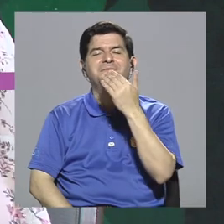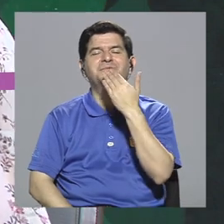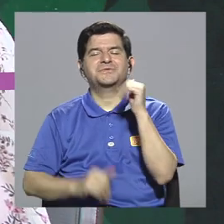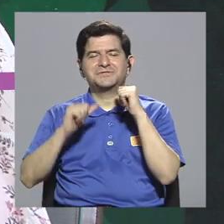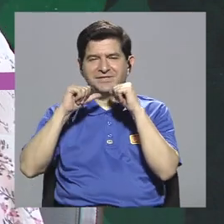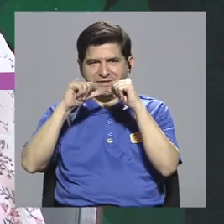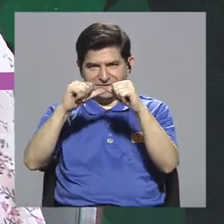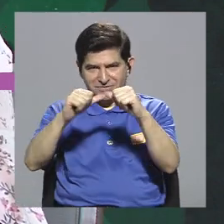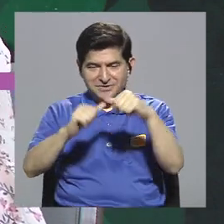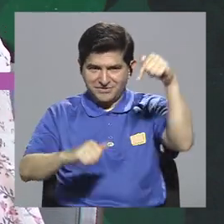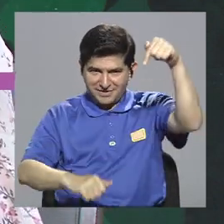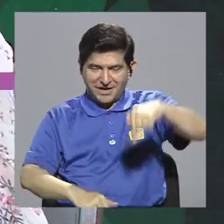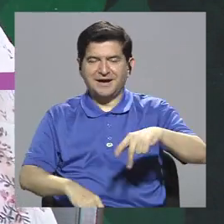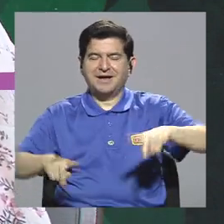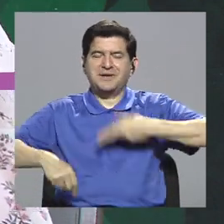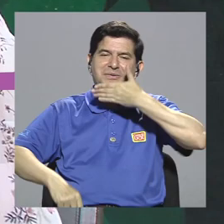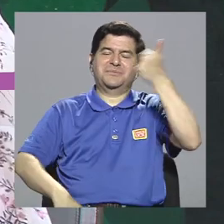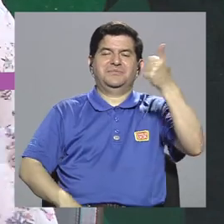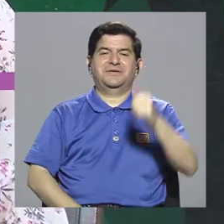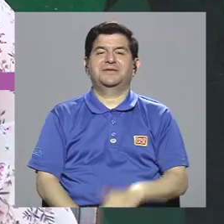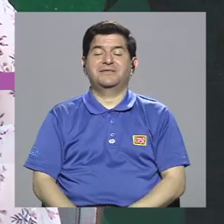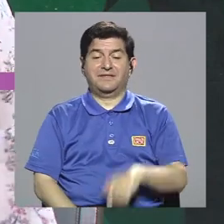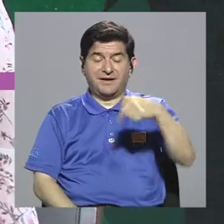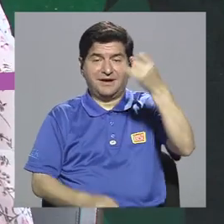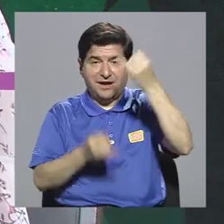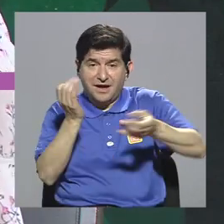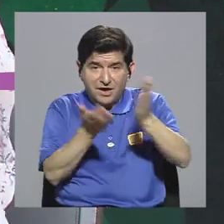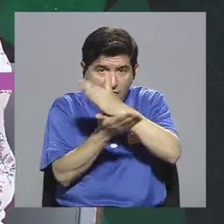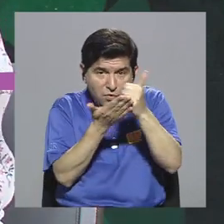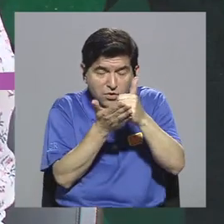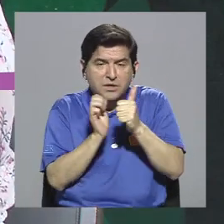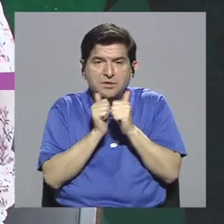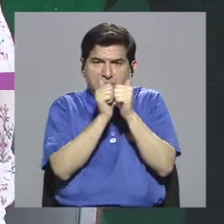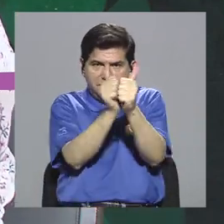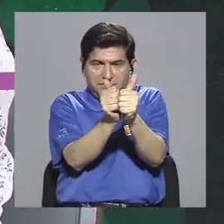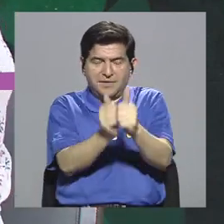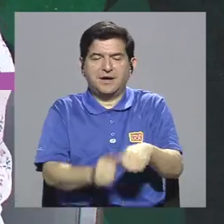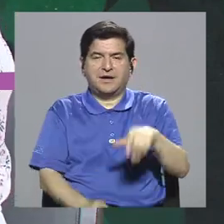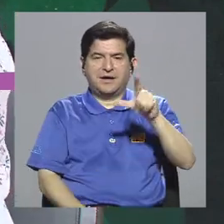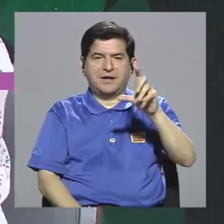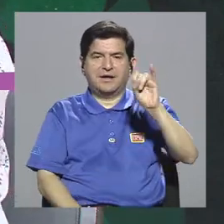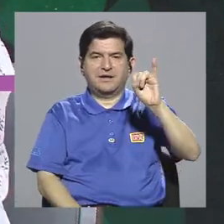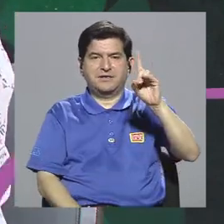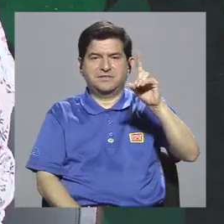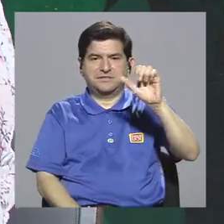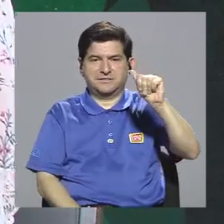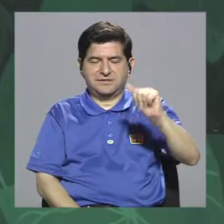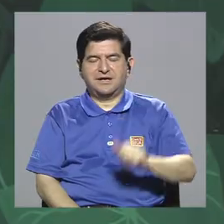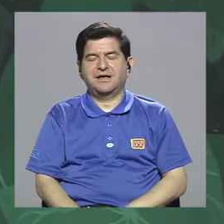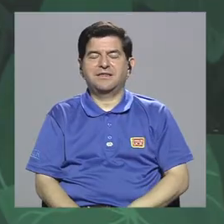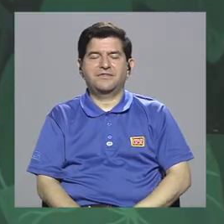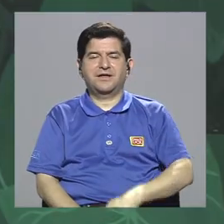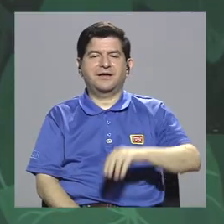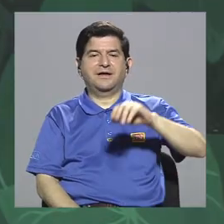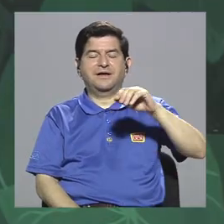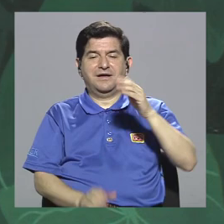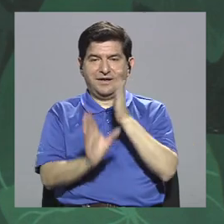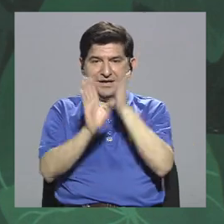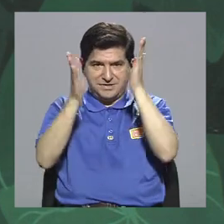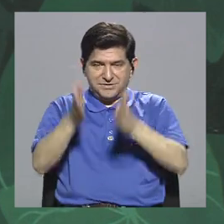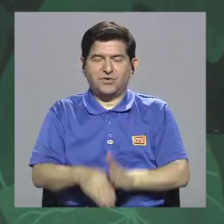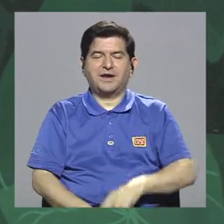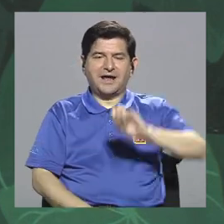Gracias por continuar con nosotros en Vivir Mejor. Estamos en nuestro último segmento en compañía de la licenciada en psicóloga Jackie Secades.